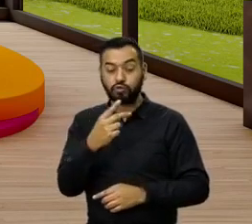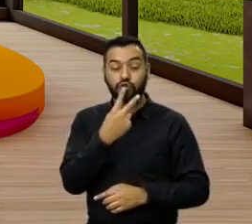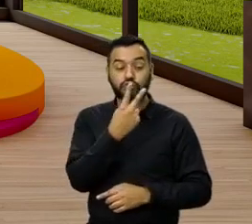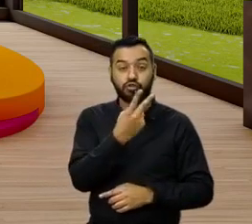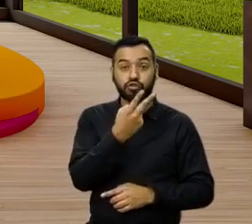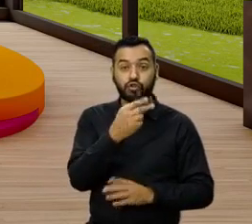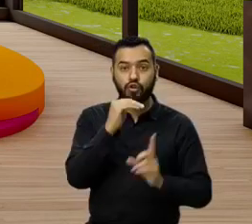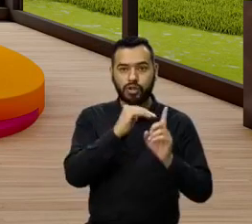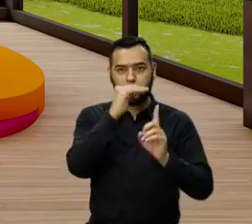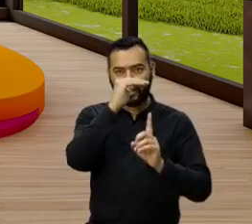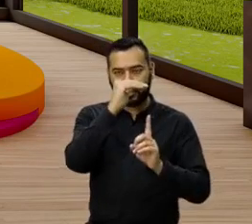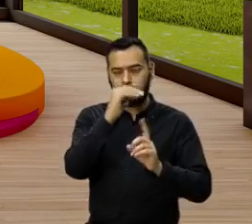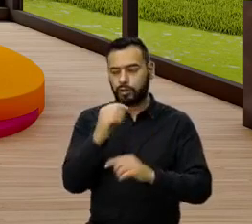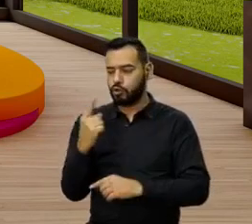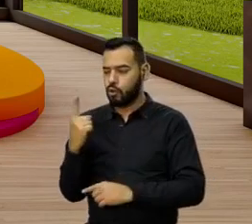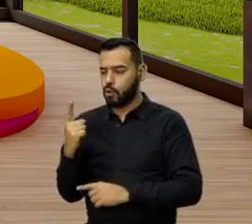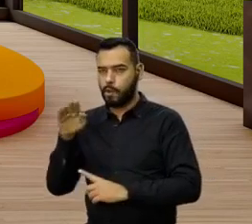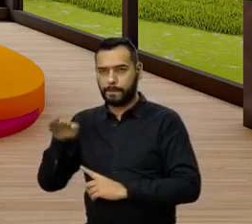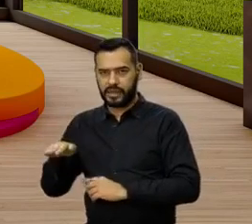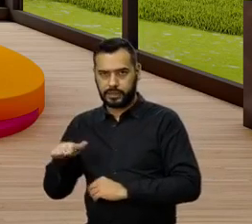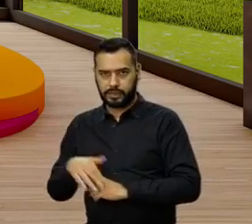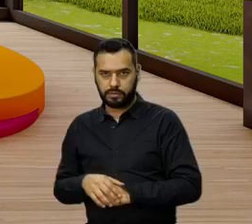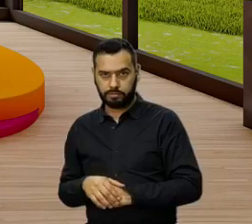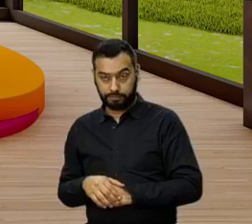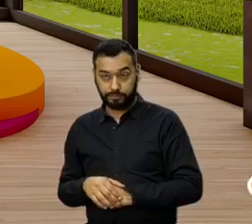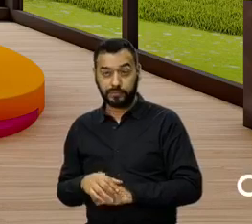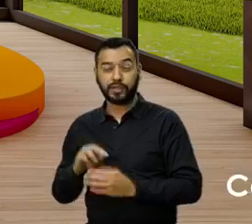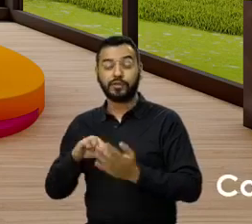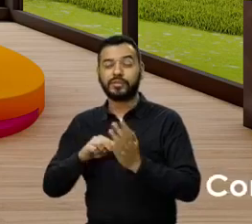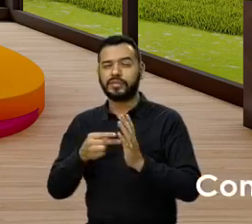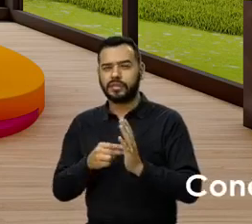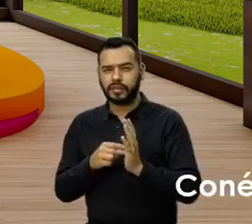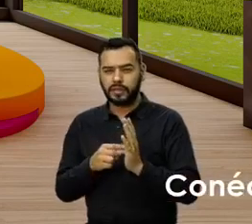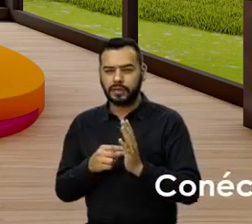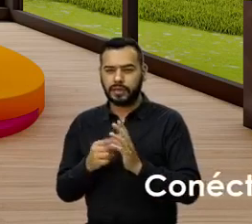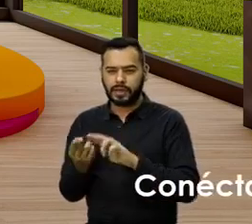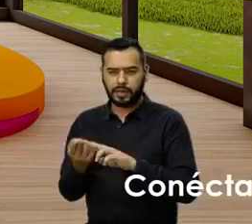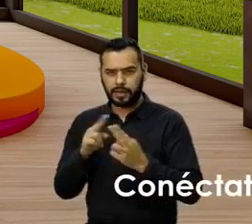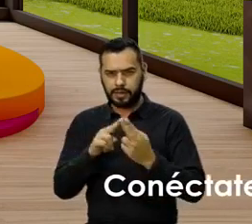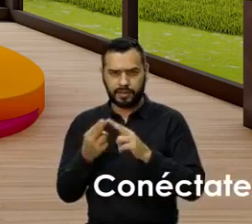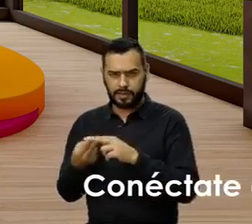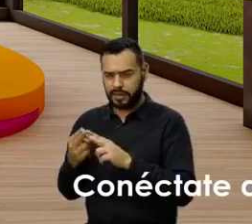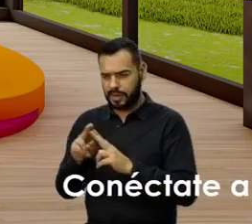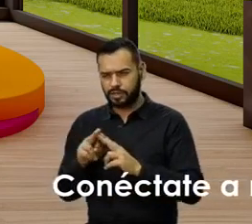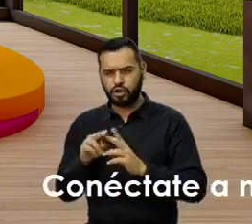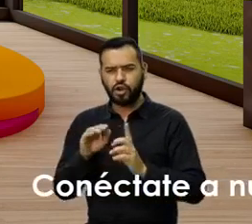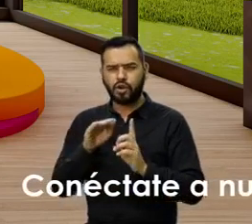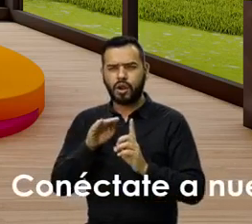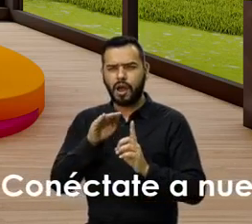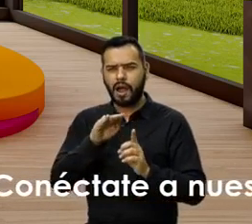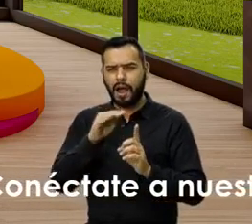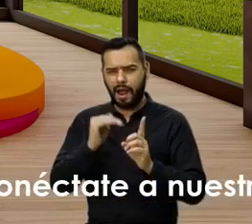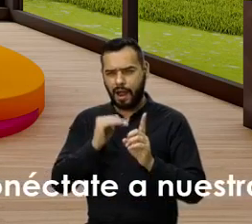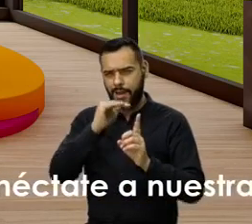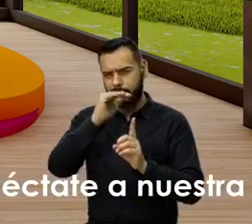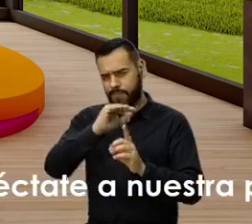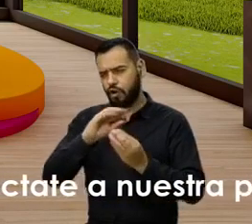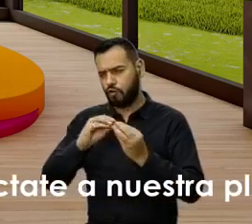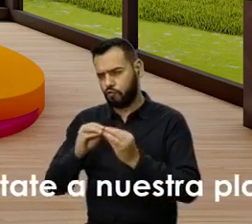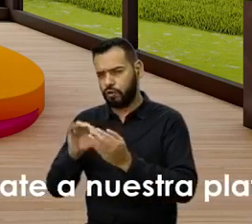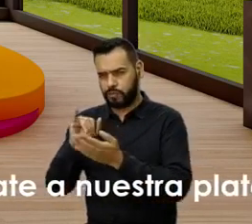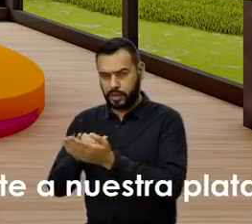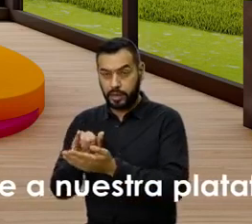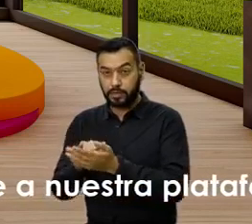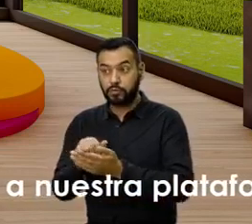dos apartamentos vamos a tener un único parqueadero en este momento la relación de estos apartamentos maneja de esta forma pero